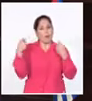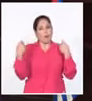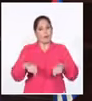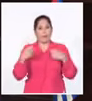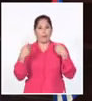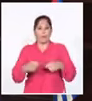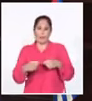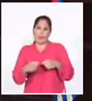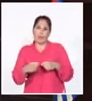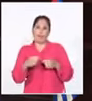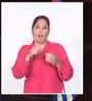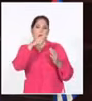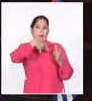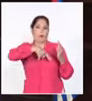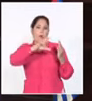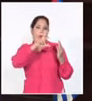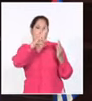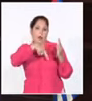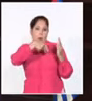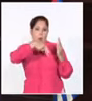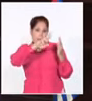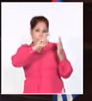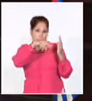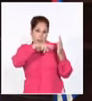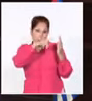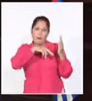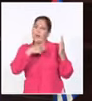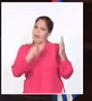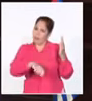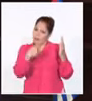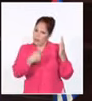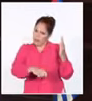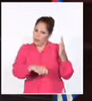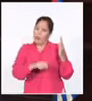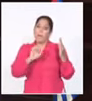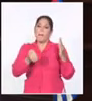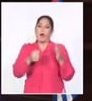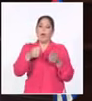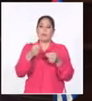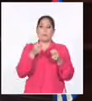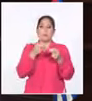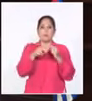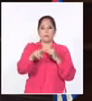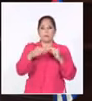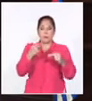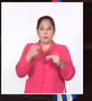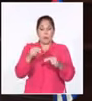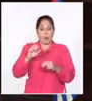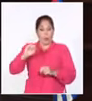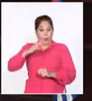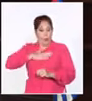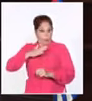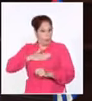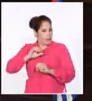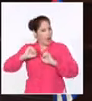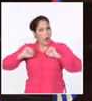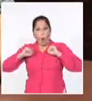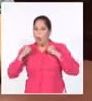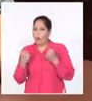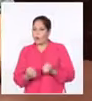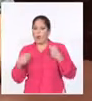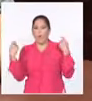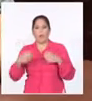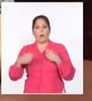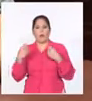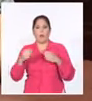Central de Buc. Simplemente lo que la resolución 111 exige a los actores económicos es que tengan todos los instrumentos de